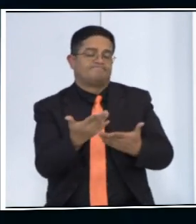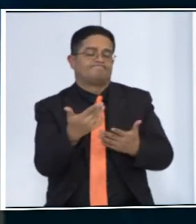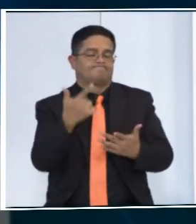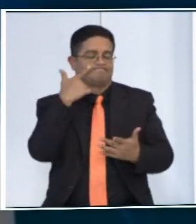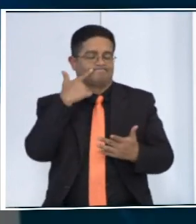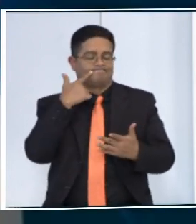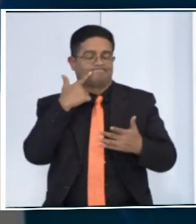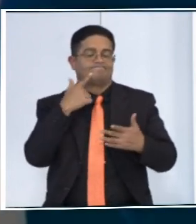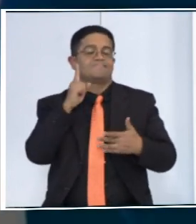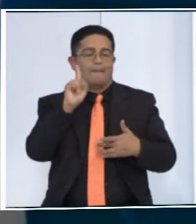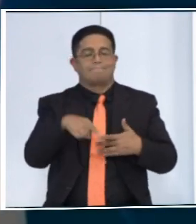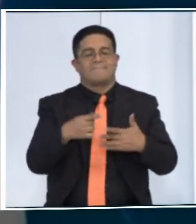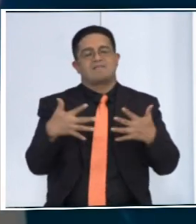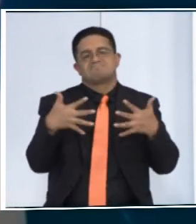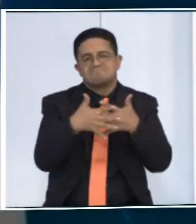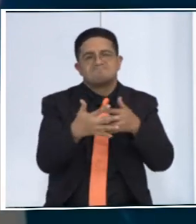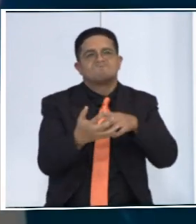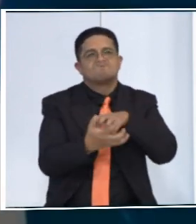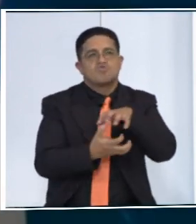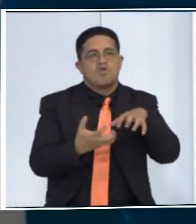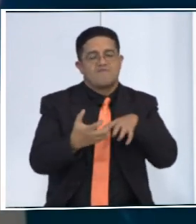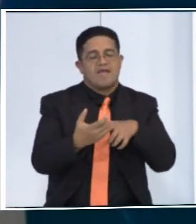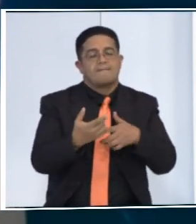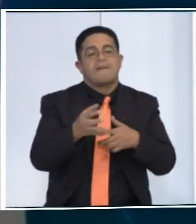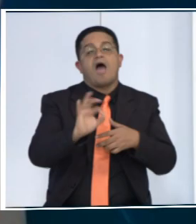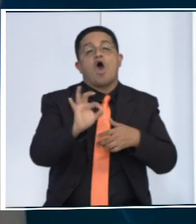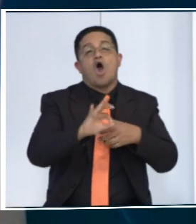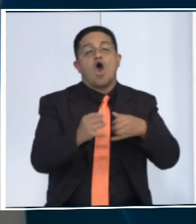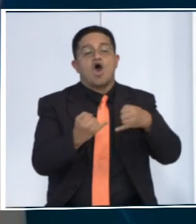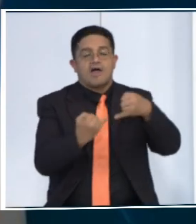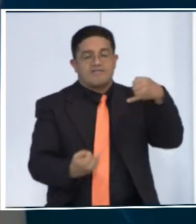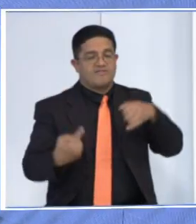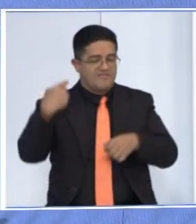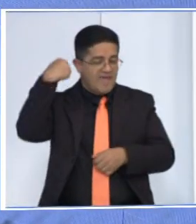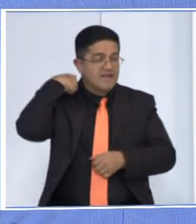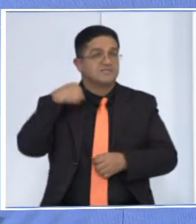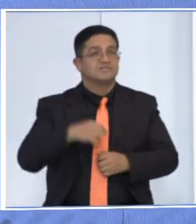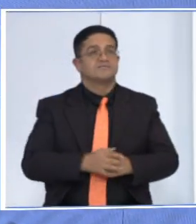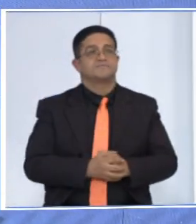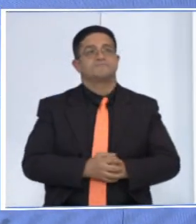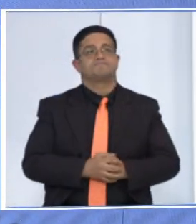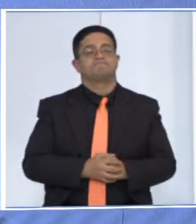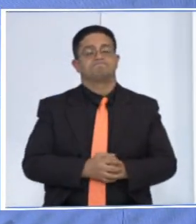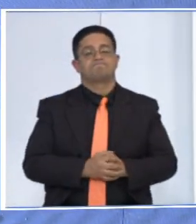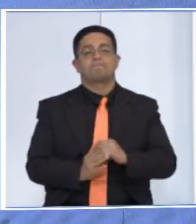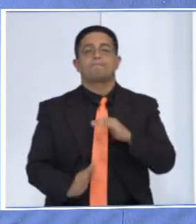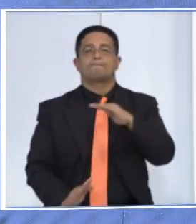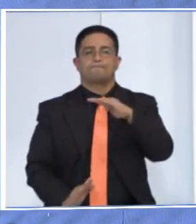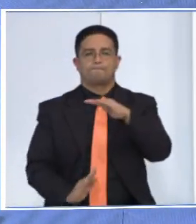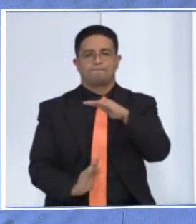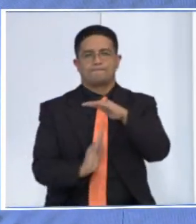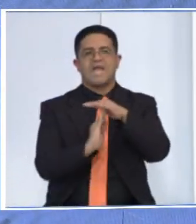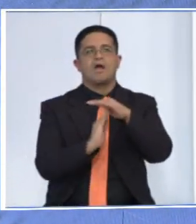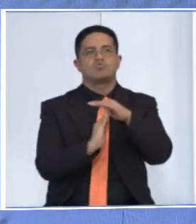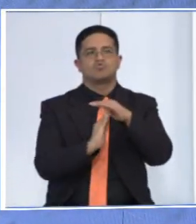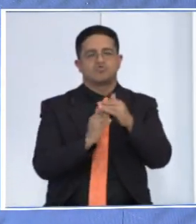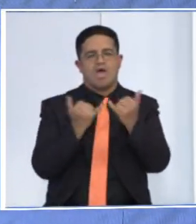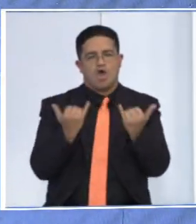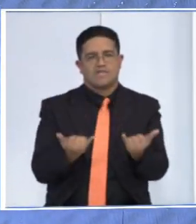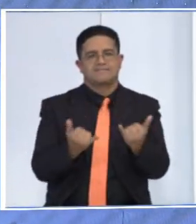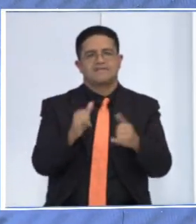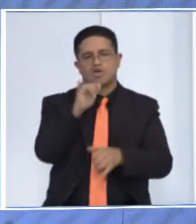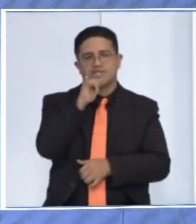musculares lesiones traumáticas artritis o torceduras nos corresponde realizar la primera pausa que